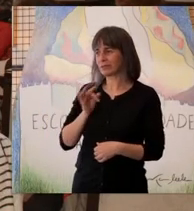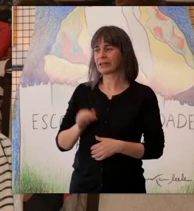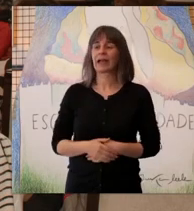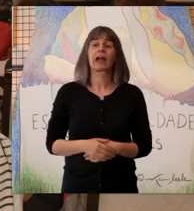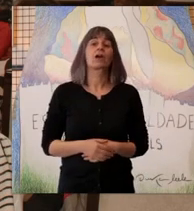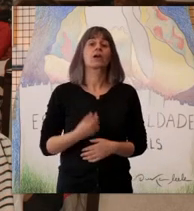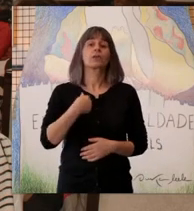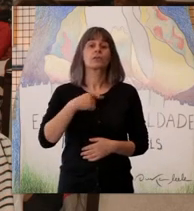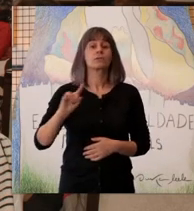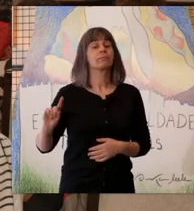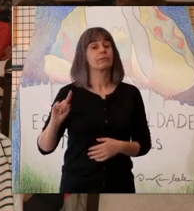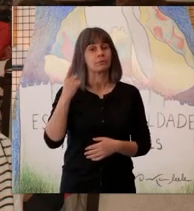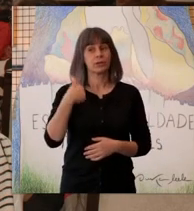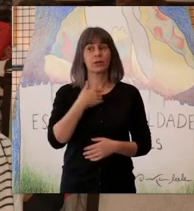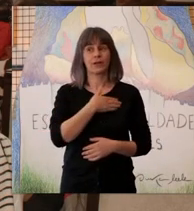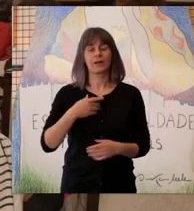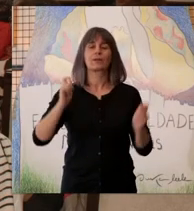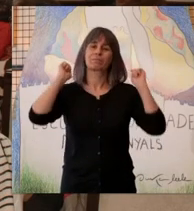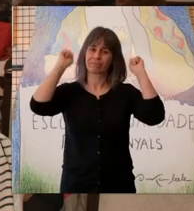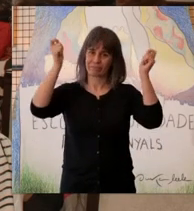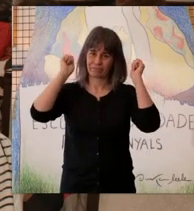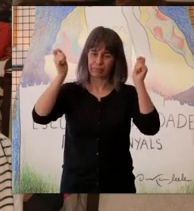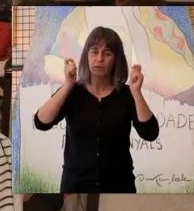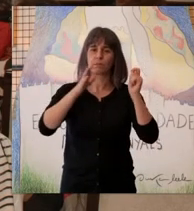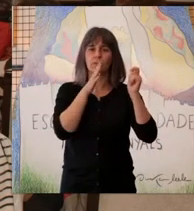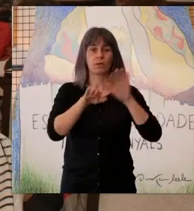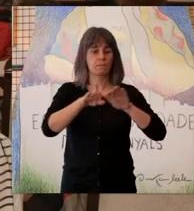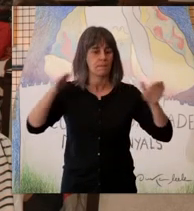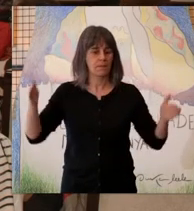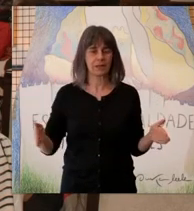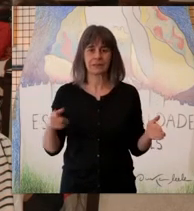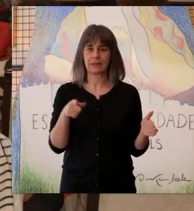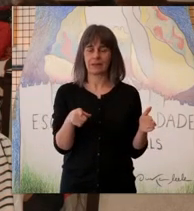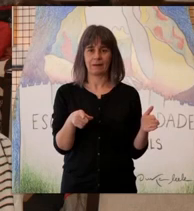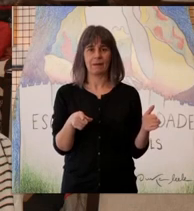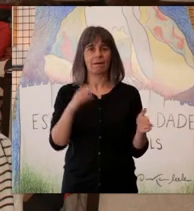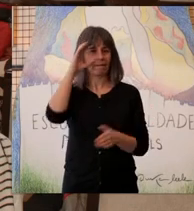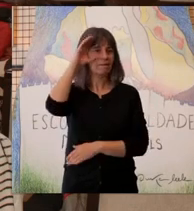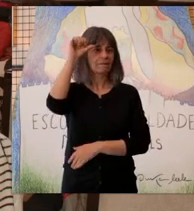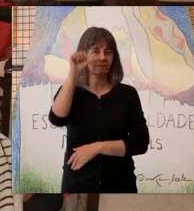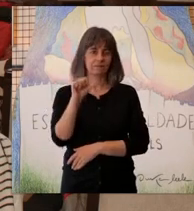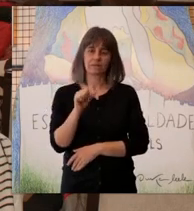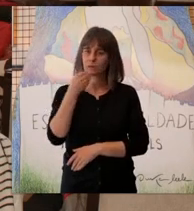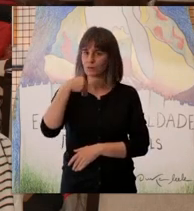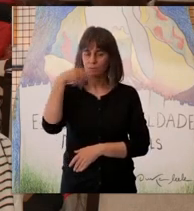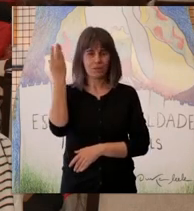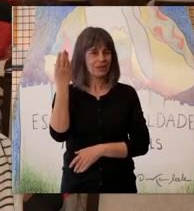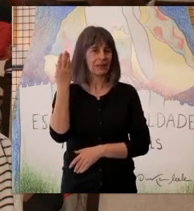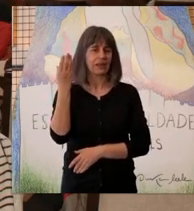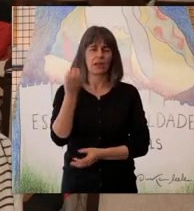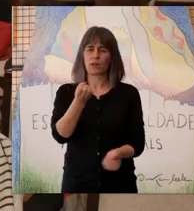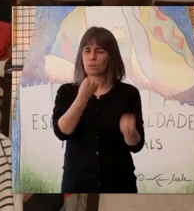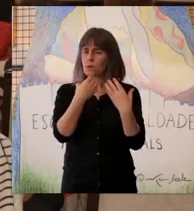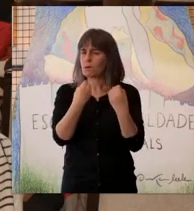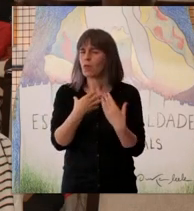primero quería felicitaros porque ha sido una mesa estupenda con muchísima información